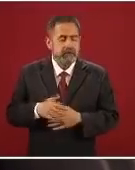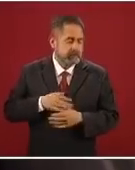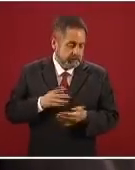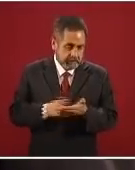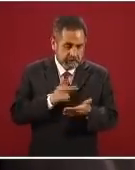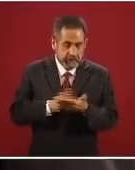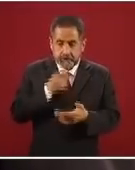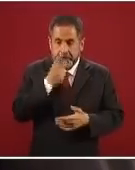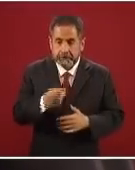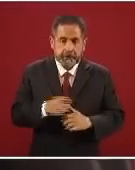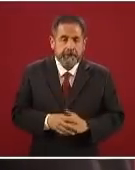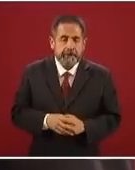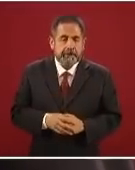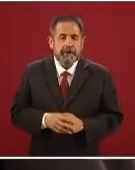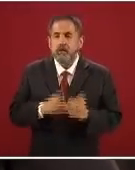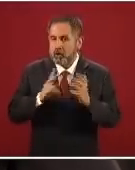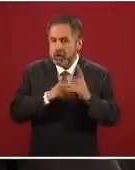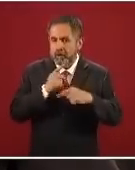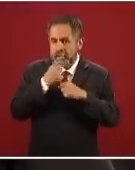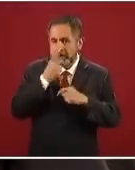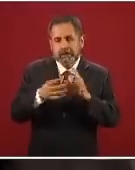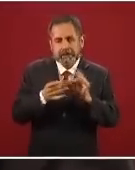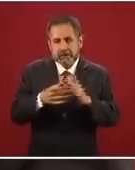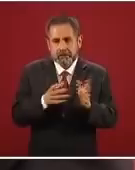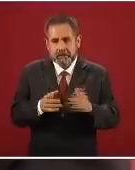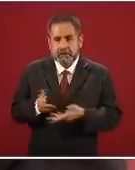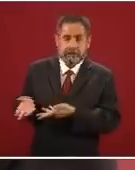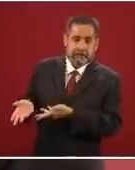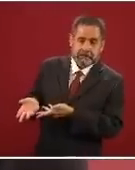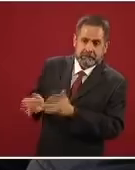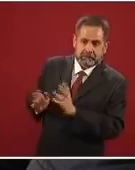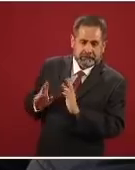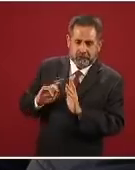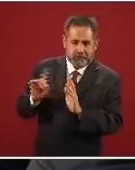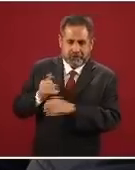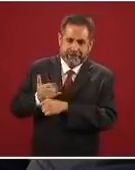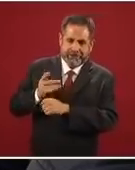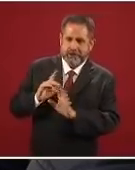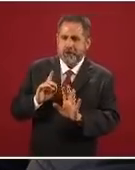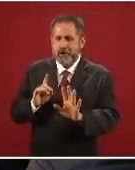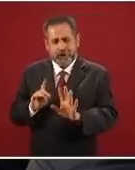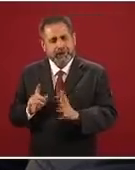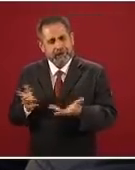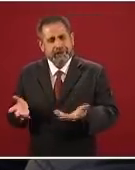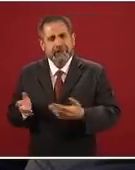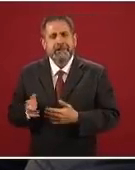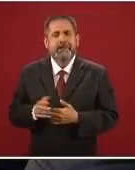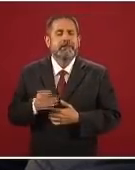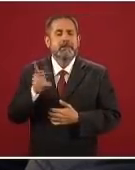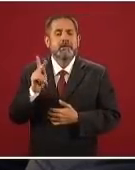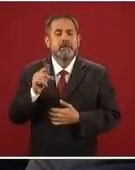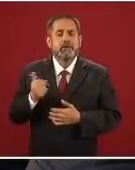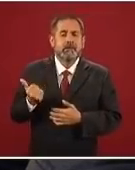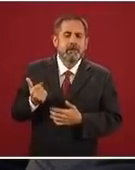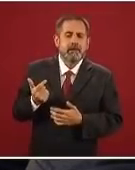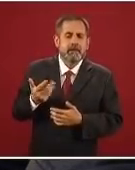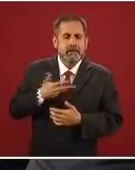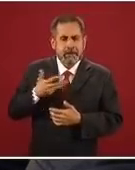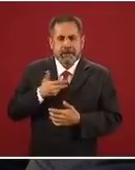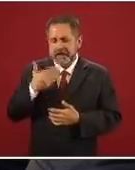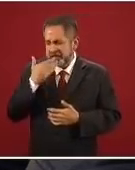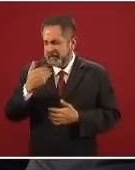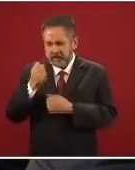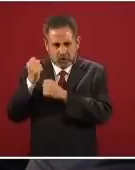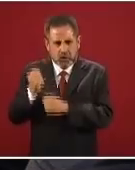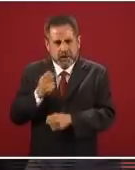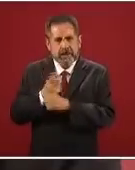dicho y lo repito, no porque esté aquí el fiscal, pero tenemos la